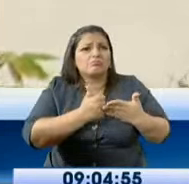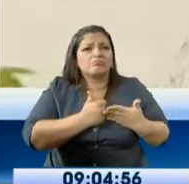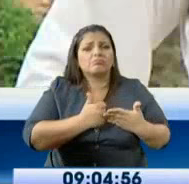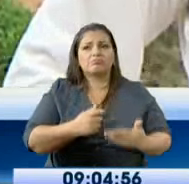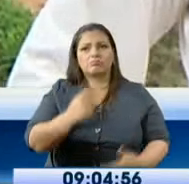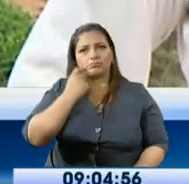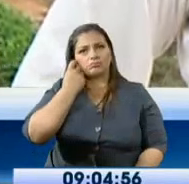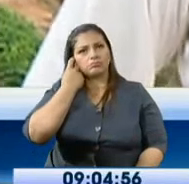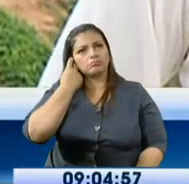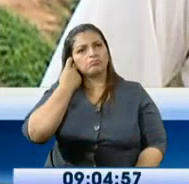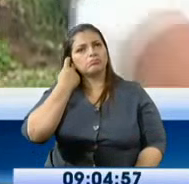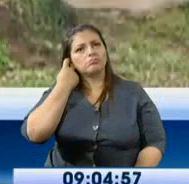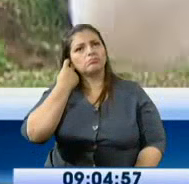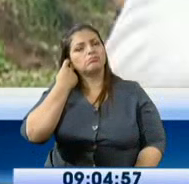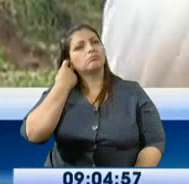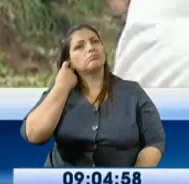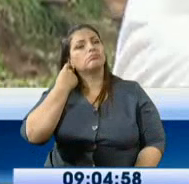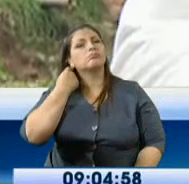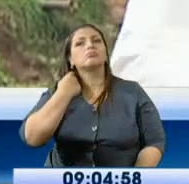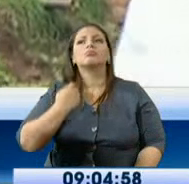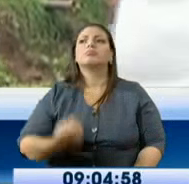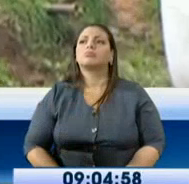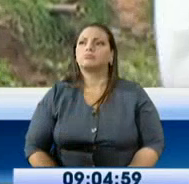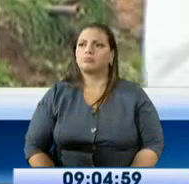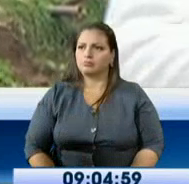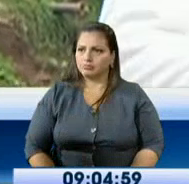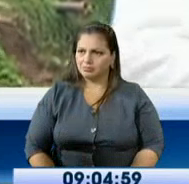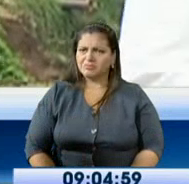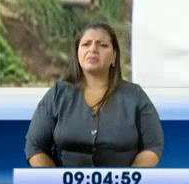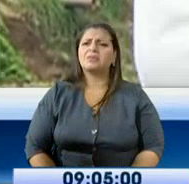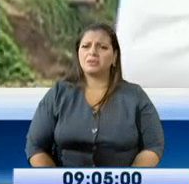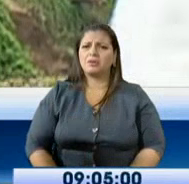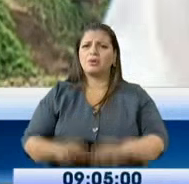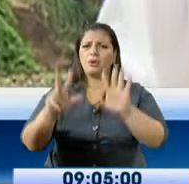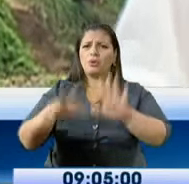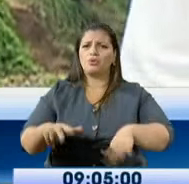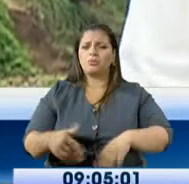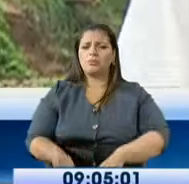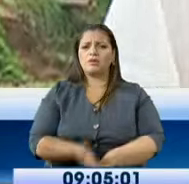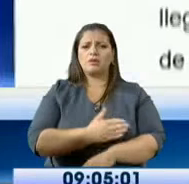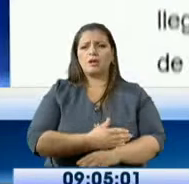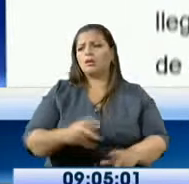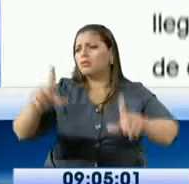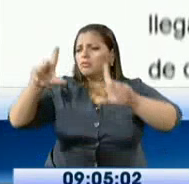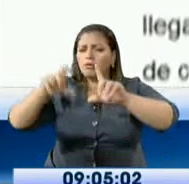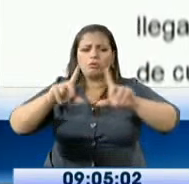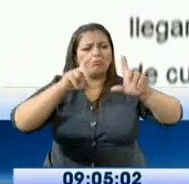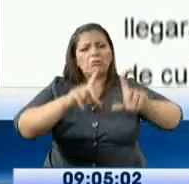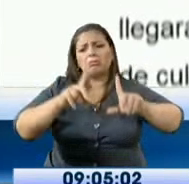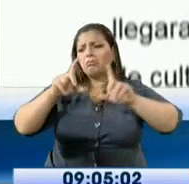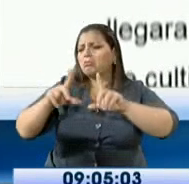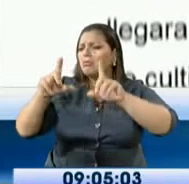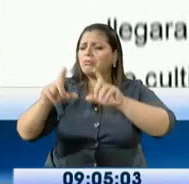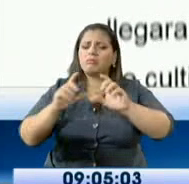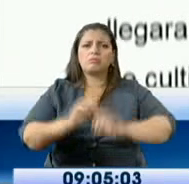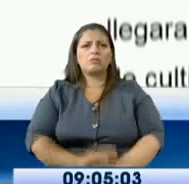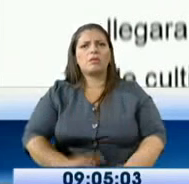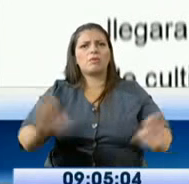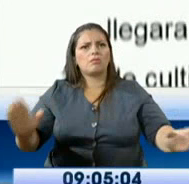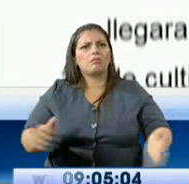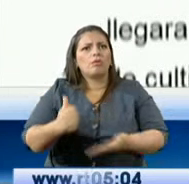ser una pérdida cuantiosa. De los 8 meses, me acuerdo, han venido a tomar foto y toda la cuestión, hasta el día de hoy viene nadie a arreglar. En un comunicado, el ingeniero Jimmy